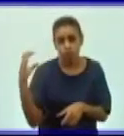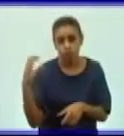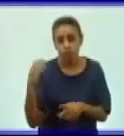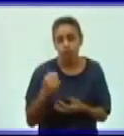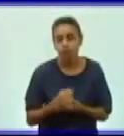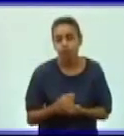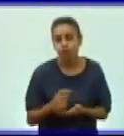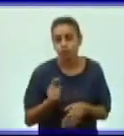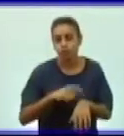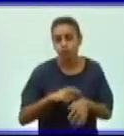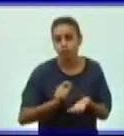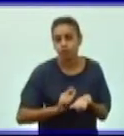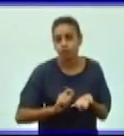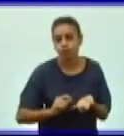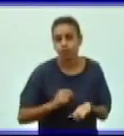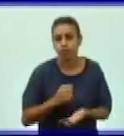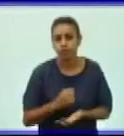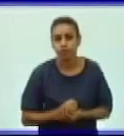copiar.